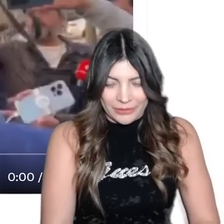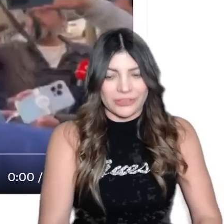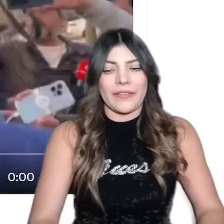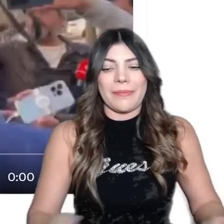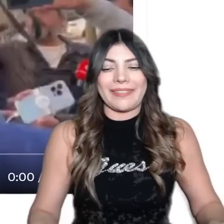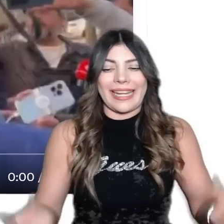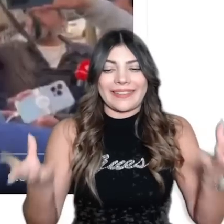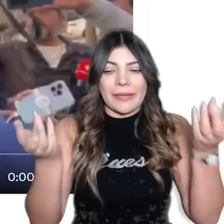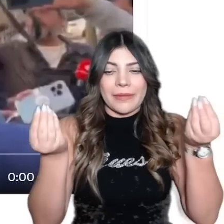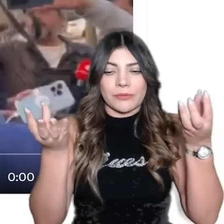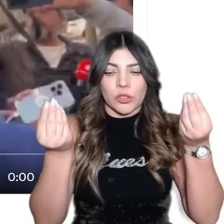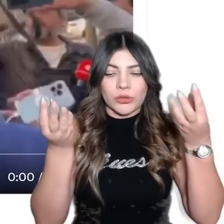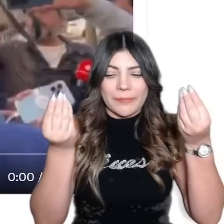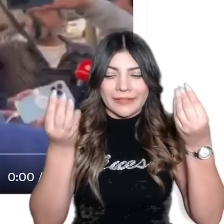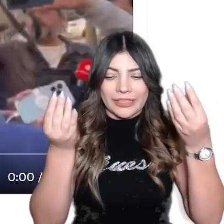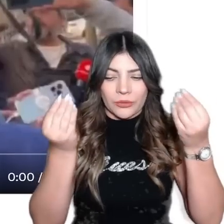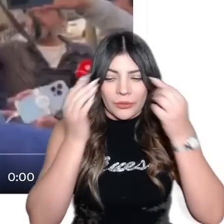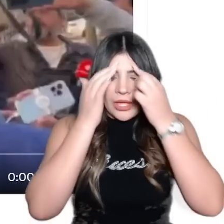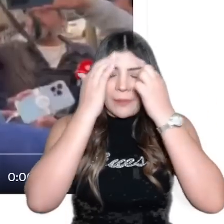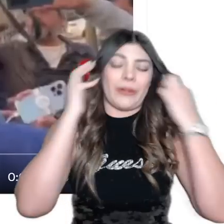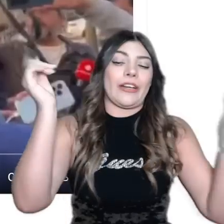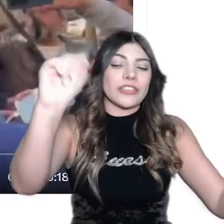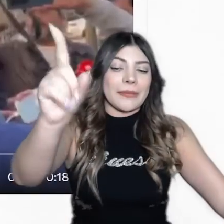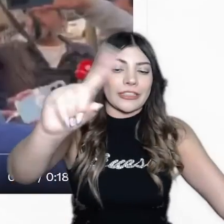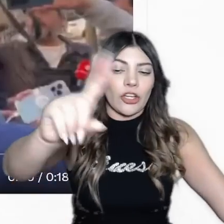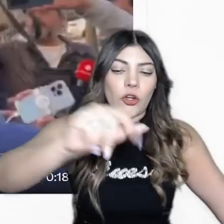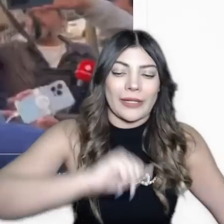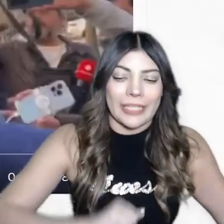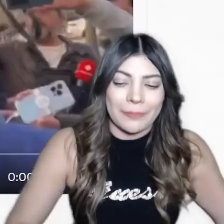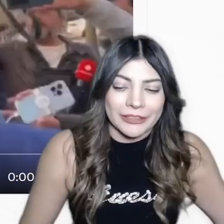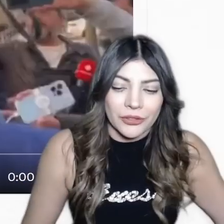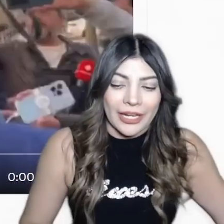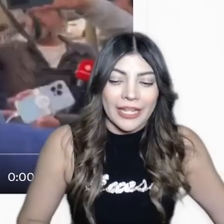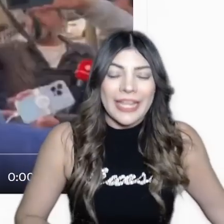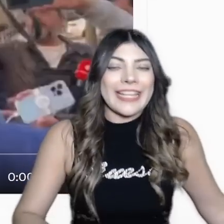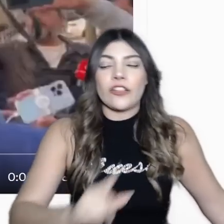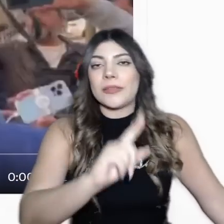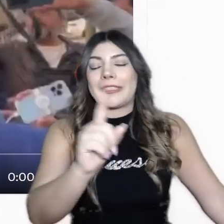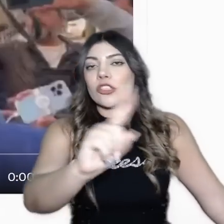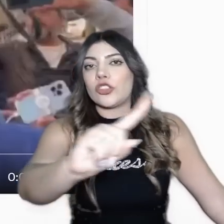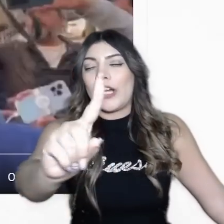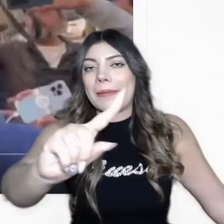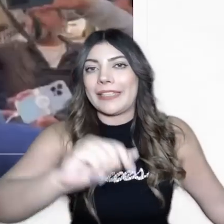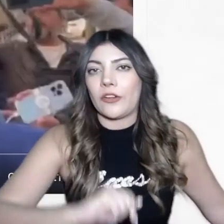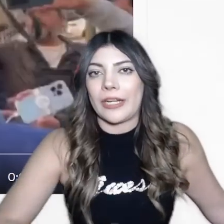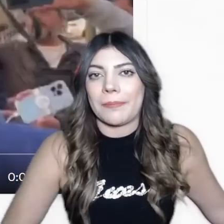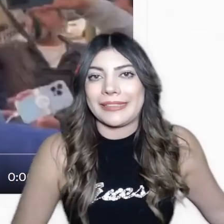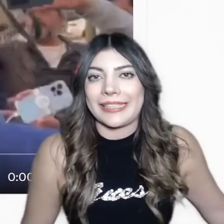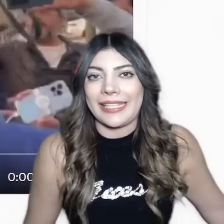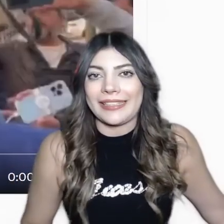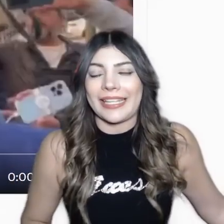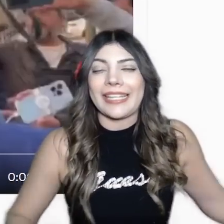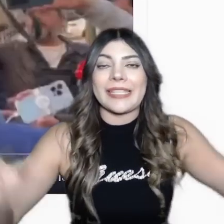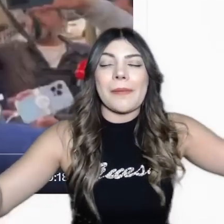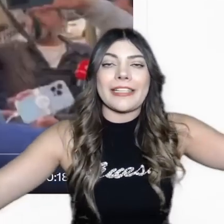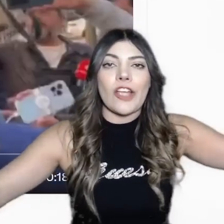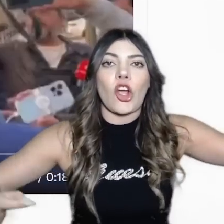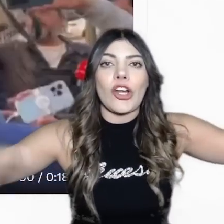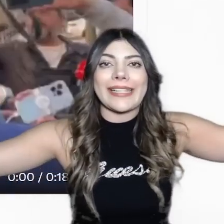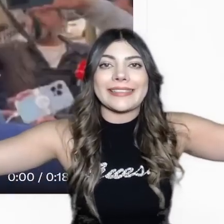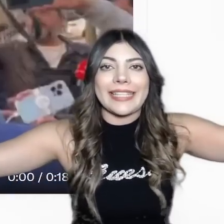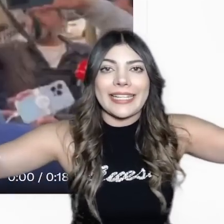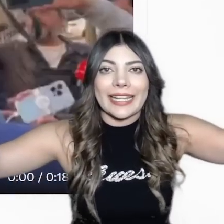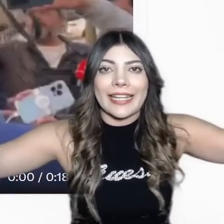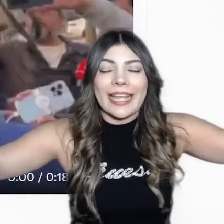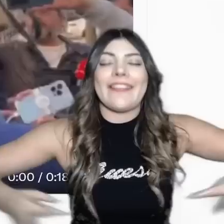Luna, amigos, que obviamente le tembla absolutamente todo, porque no se metió con cualquier persona, y no se metió solamente con el presidente, se metió